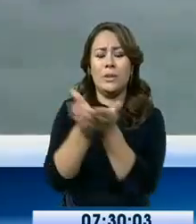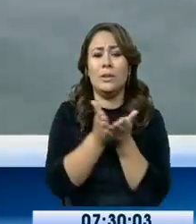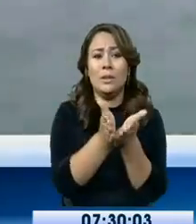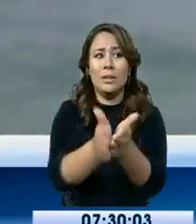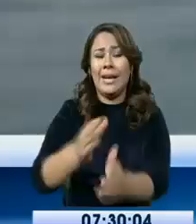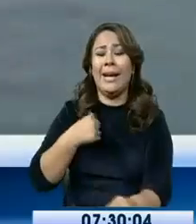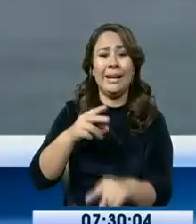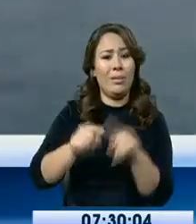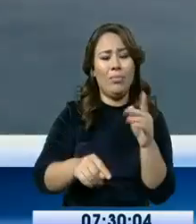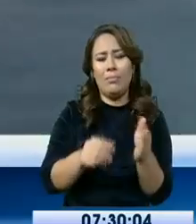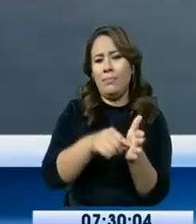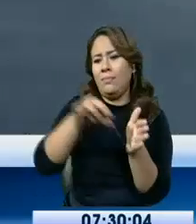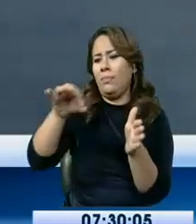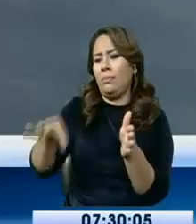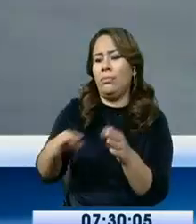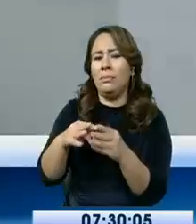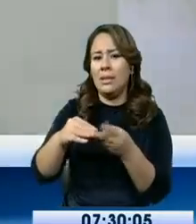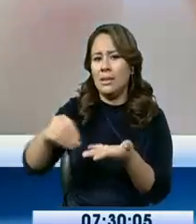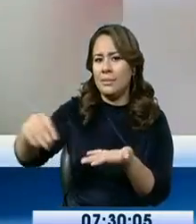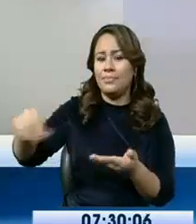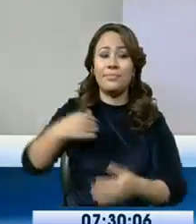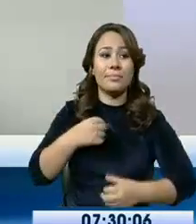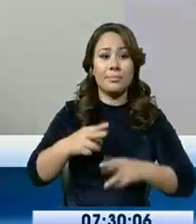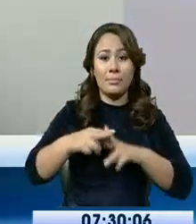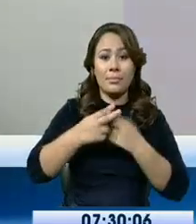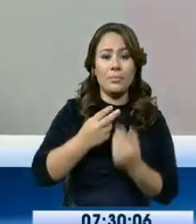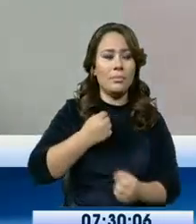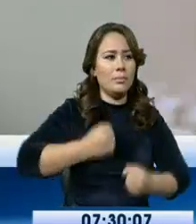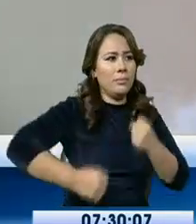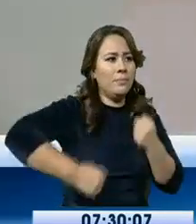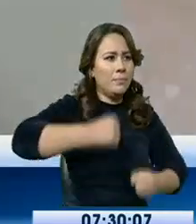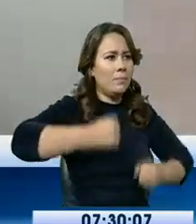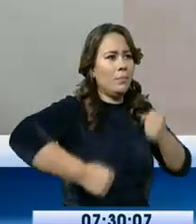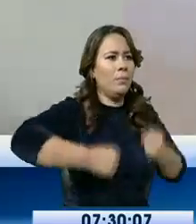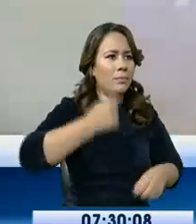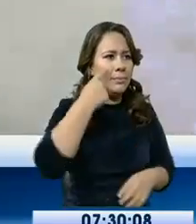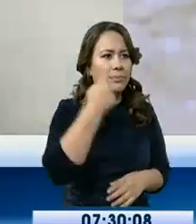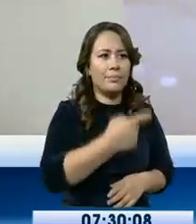seguir, desembarcaron y empezaron a huir por la arena.